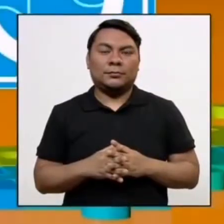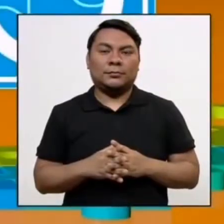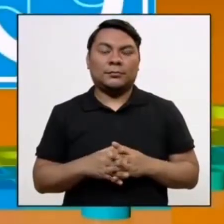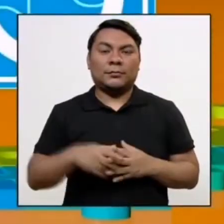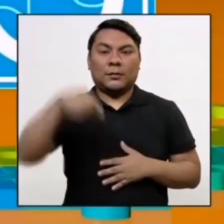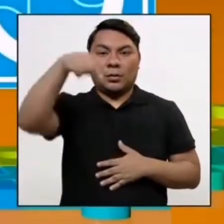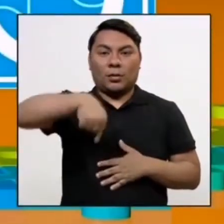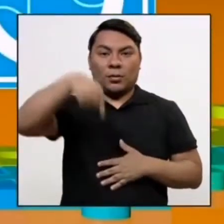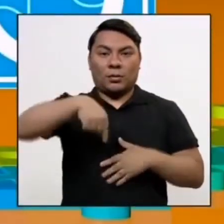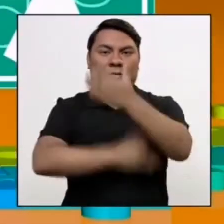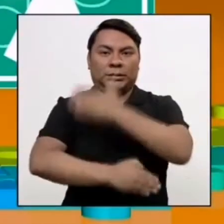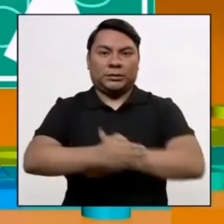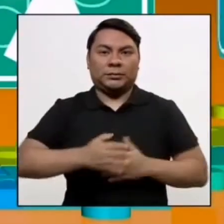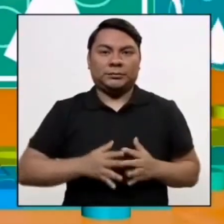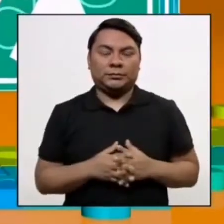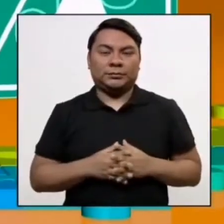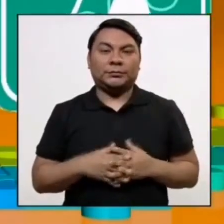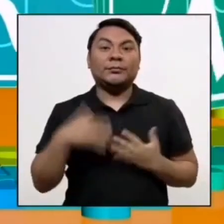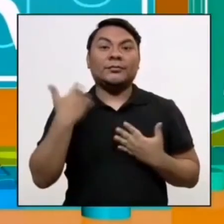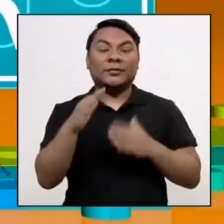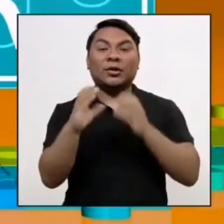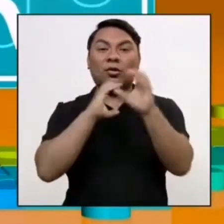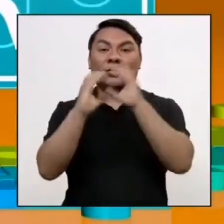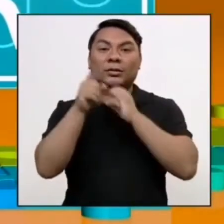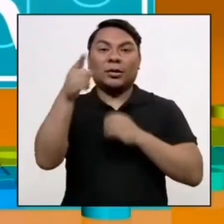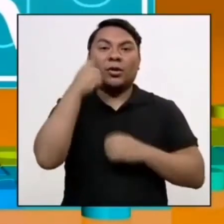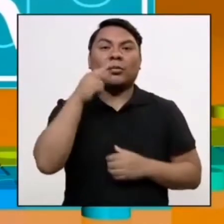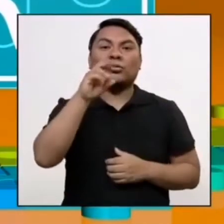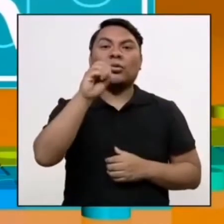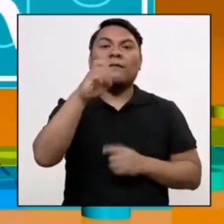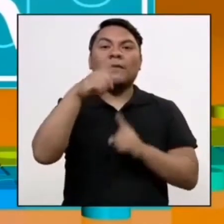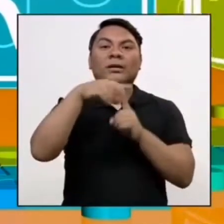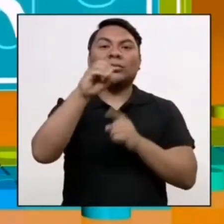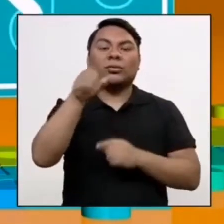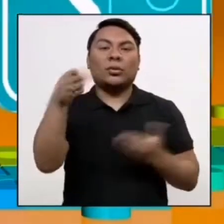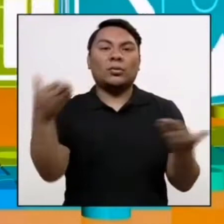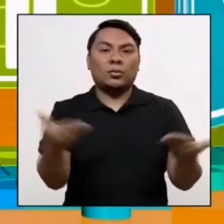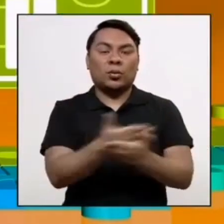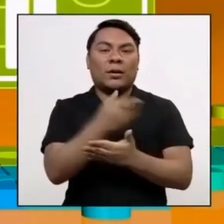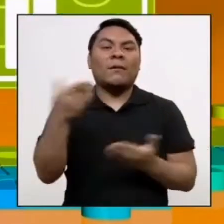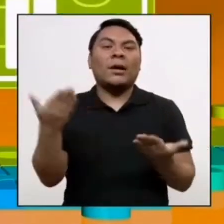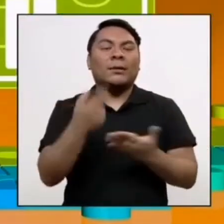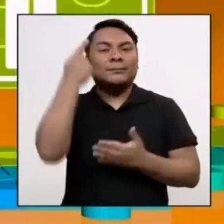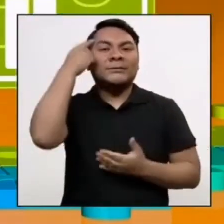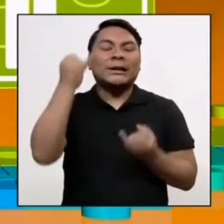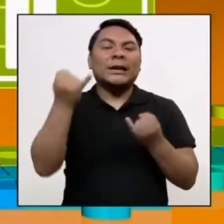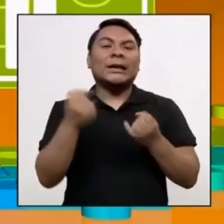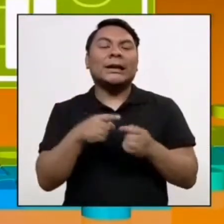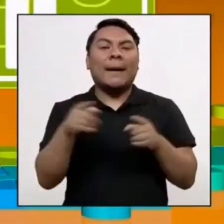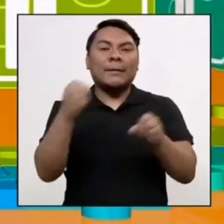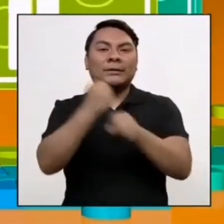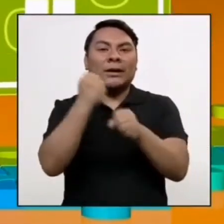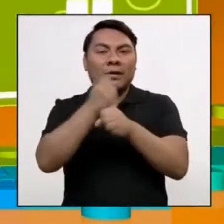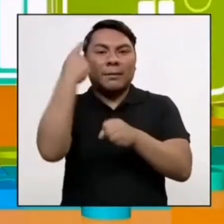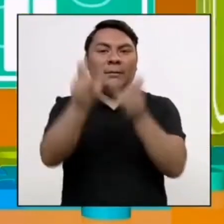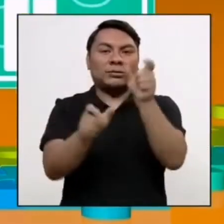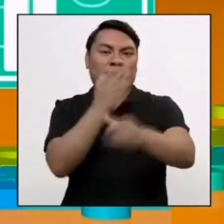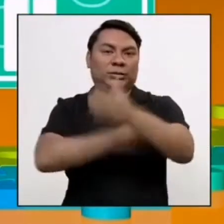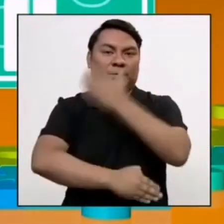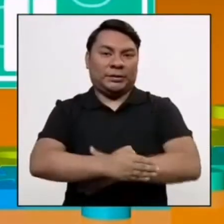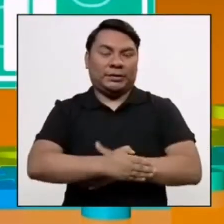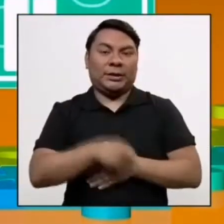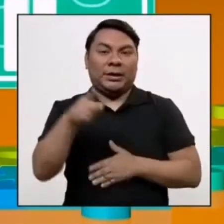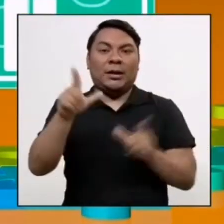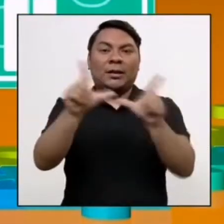Hoy en el programa estaremos conversando con Roberto Bayón sobre la nueva alternativa de trabajo para las personas con discapacidad,